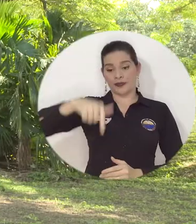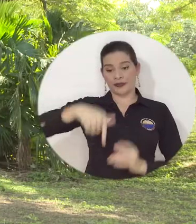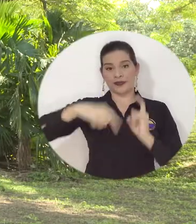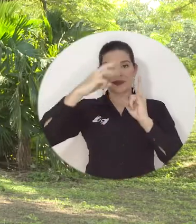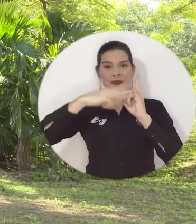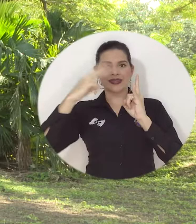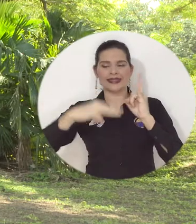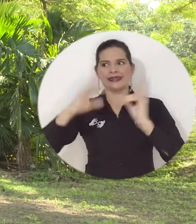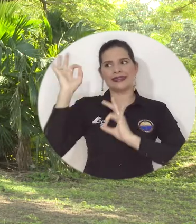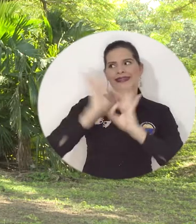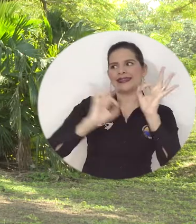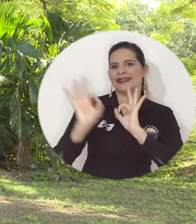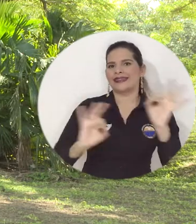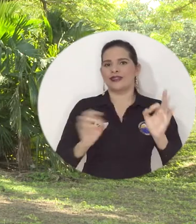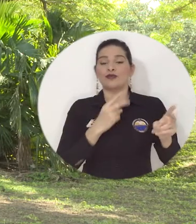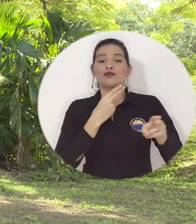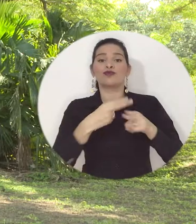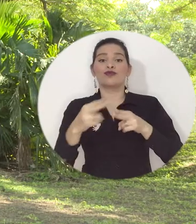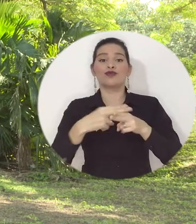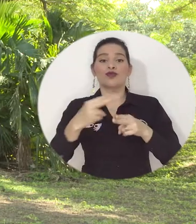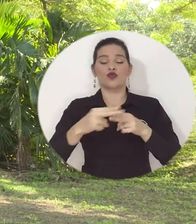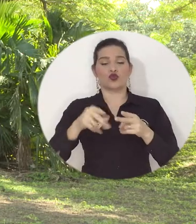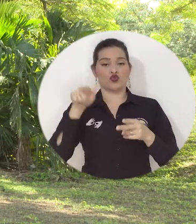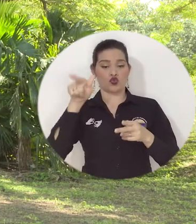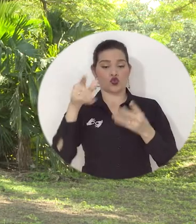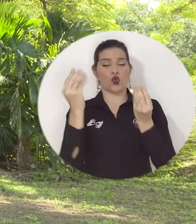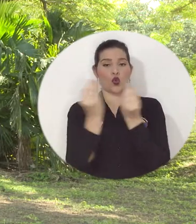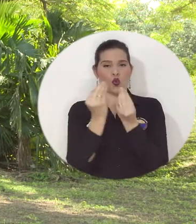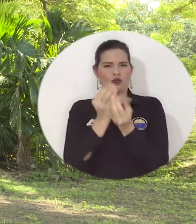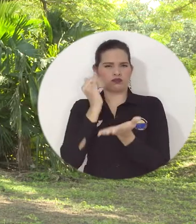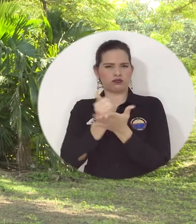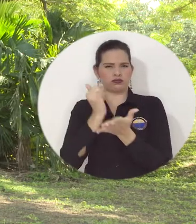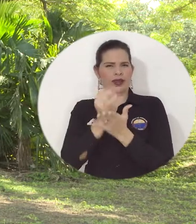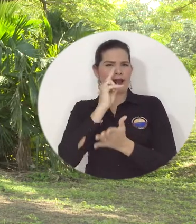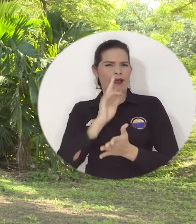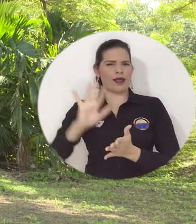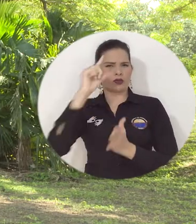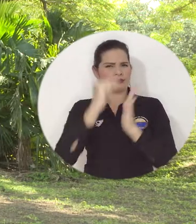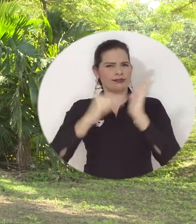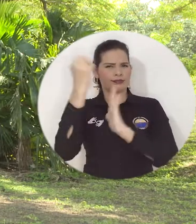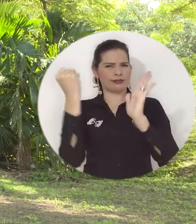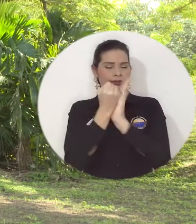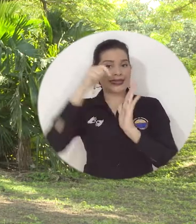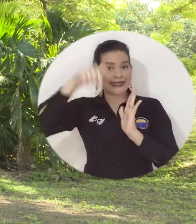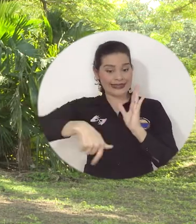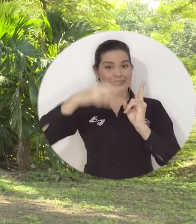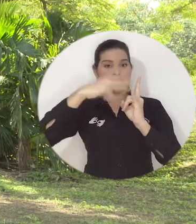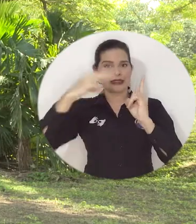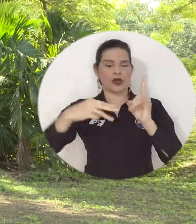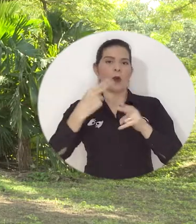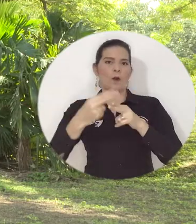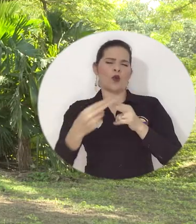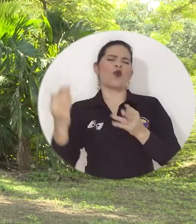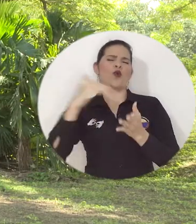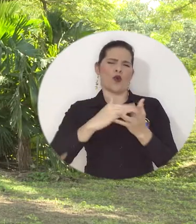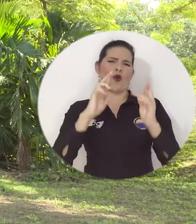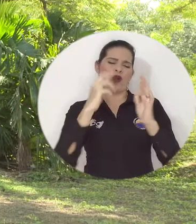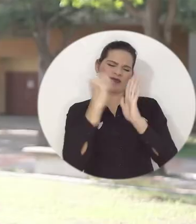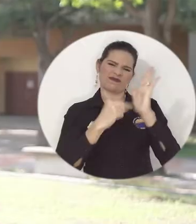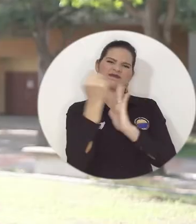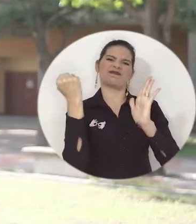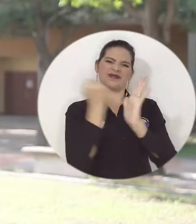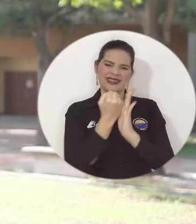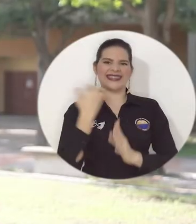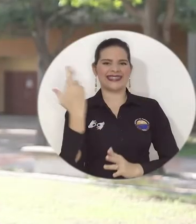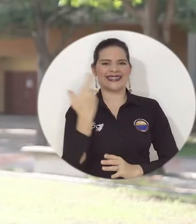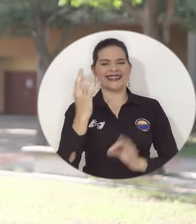Nuestra Casa de Estudios Superiores se prepara para la visita de pares del Consejo Nacional de Acreditación con fines de renovación de la acreditación de alta calidad.